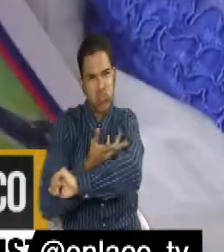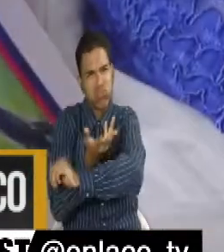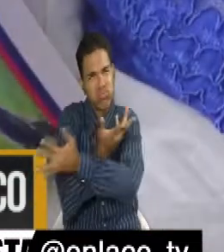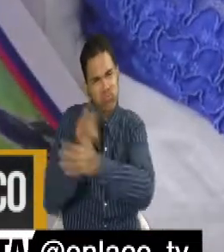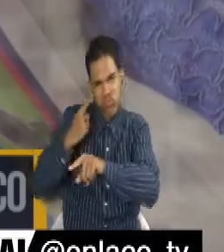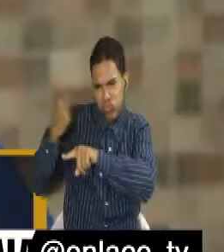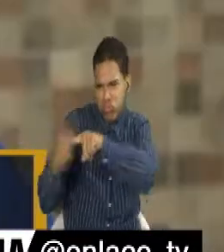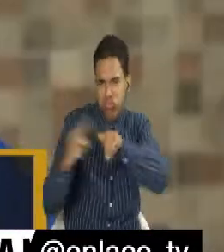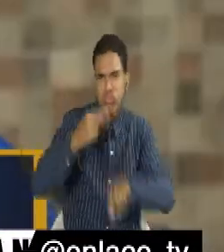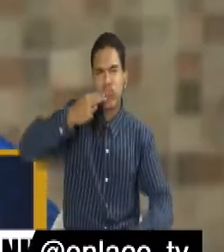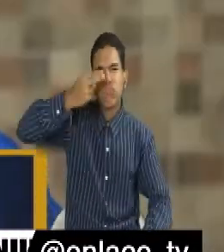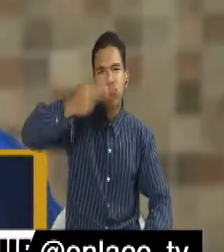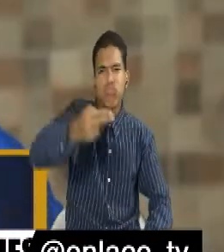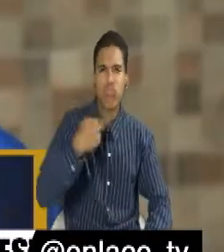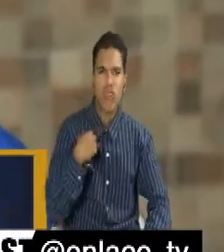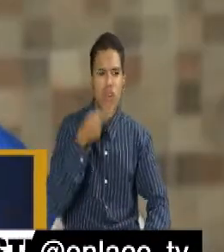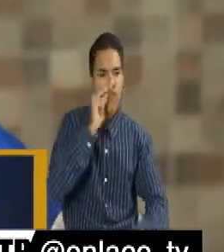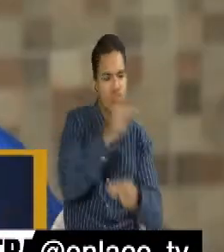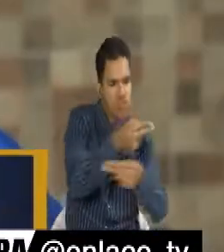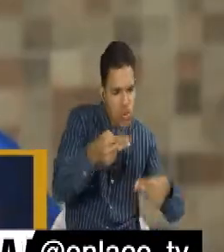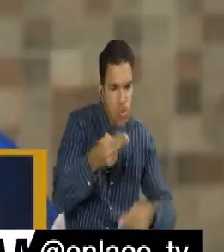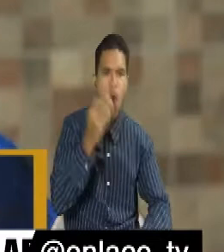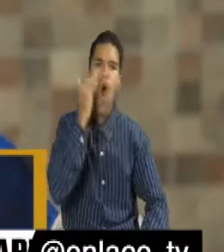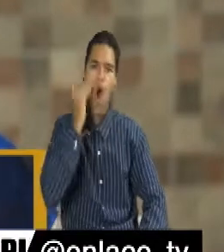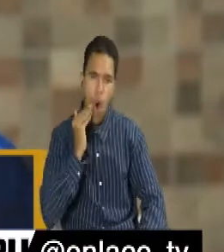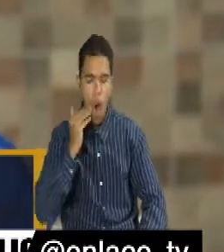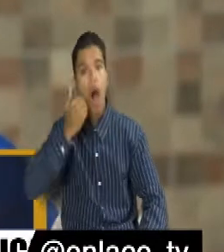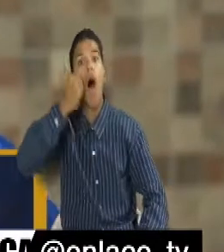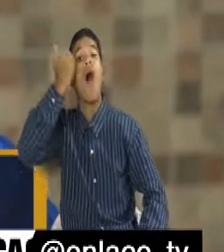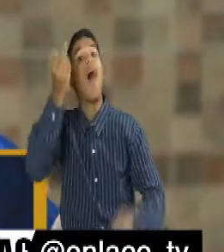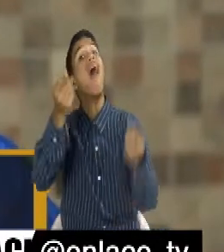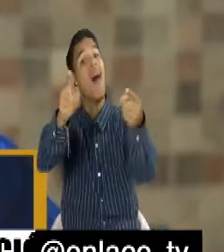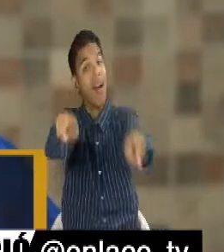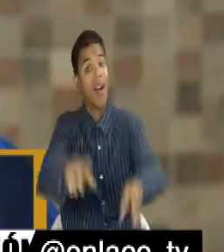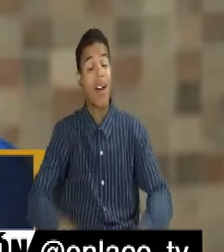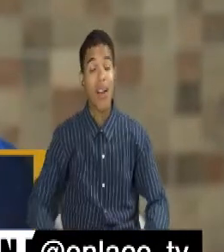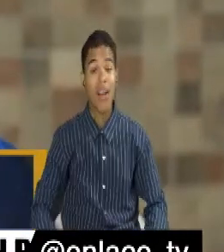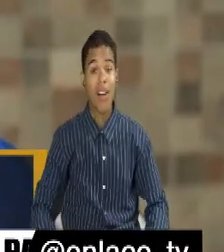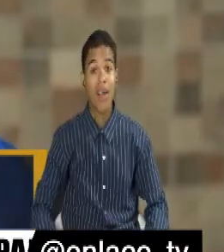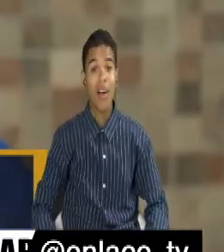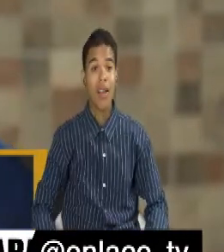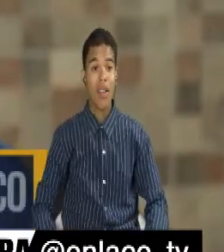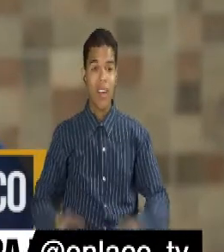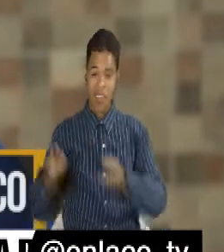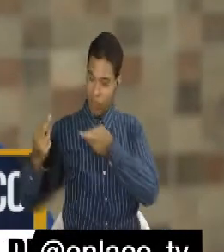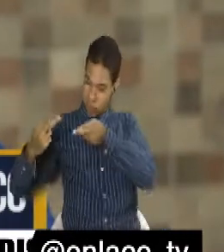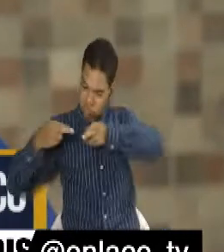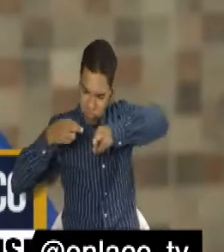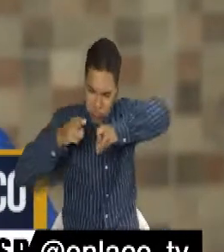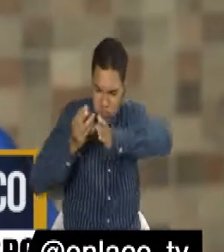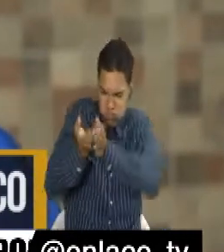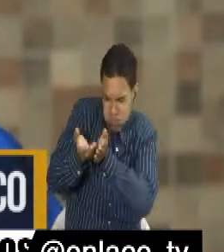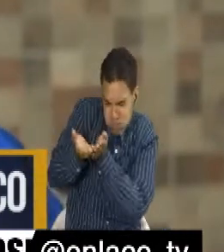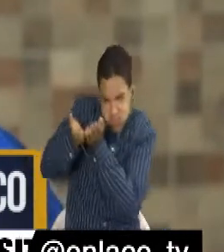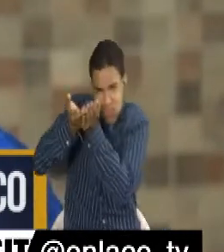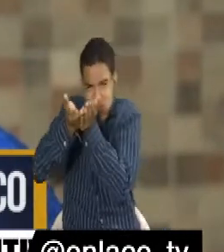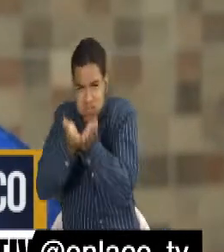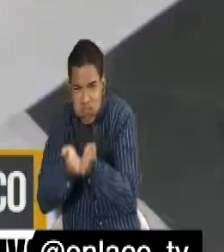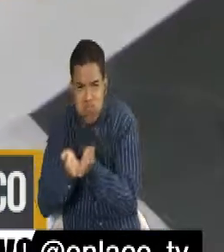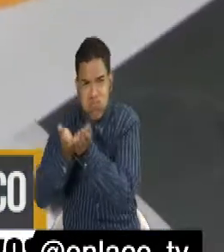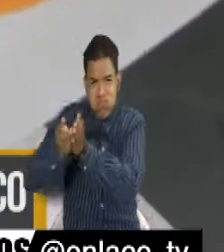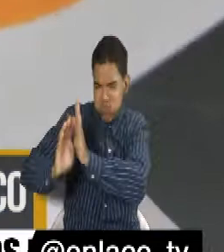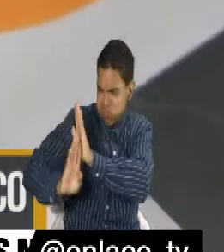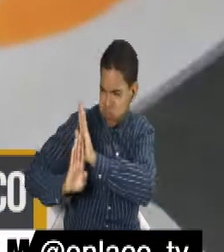no, adultos. Teniendo presente la importancia del río, todo lo que nos llegó a través del río, la navegabilidad, el progreso,